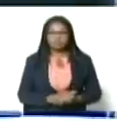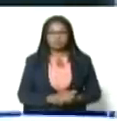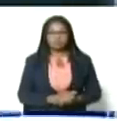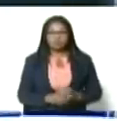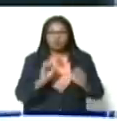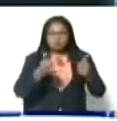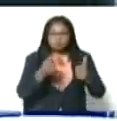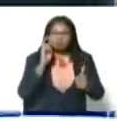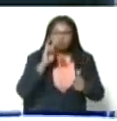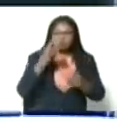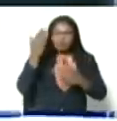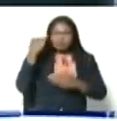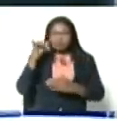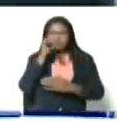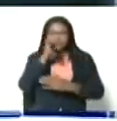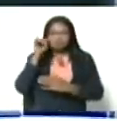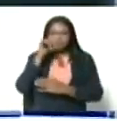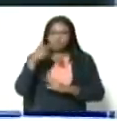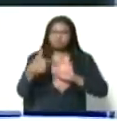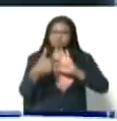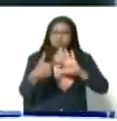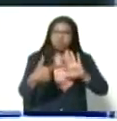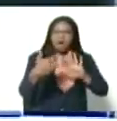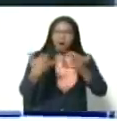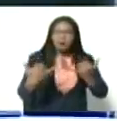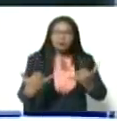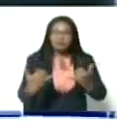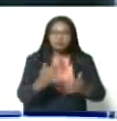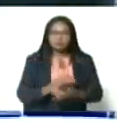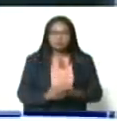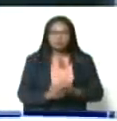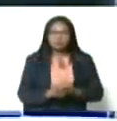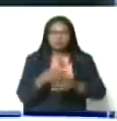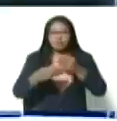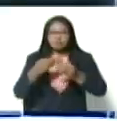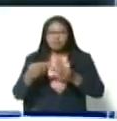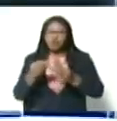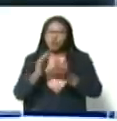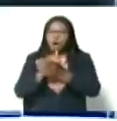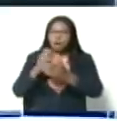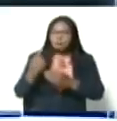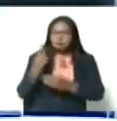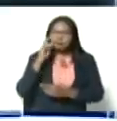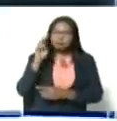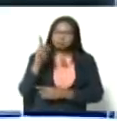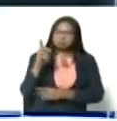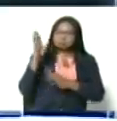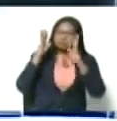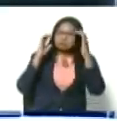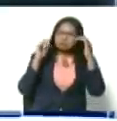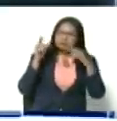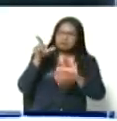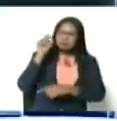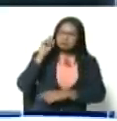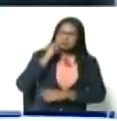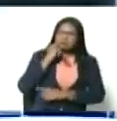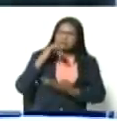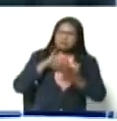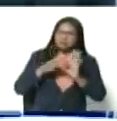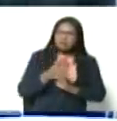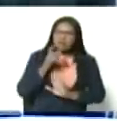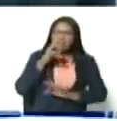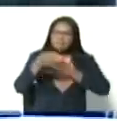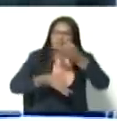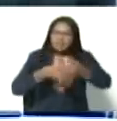Lo que usted vio, fíjese, en el video que usted tuvimos ahí, que le prepararon los compañeros, hay algo que a mí me llamó mucho la atención, que decía que cuando